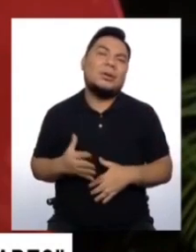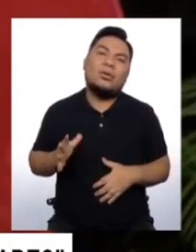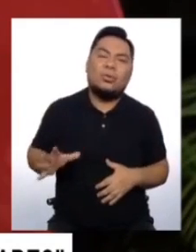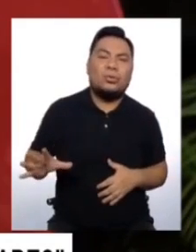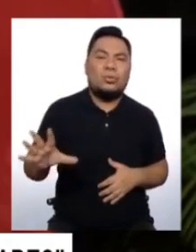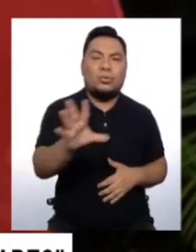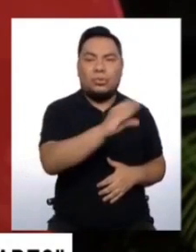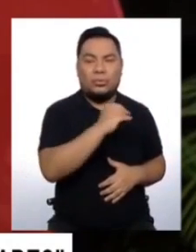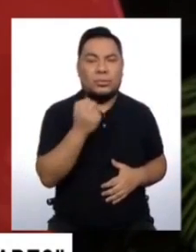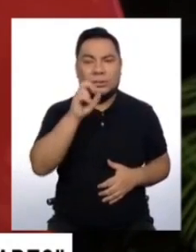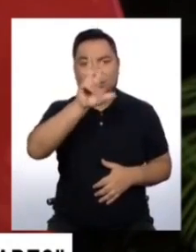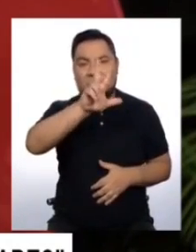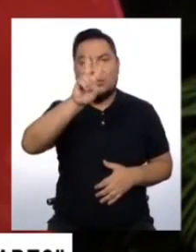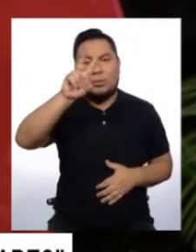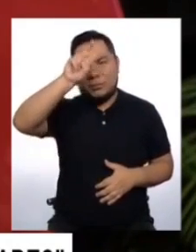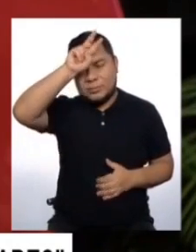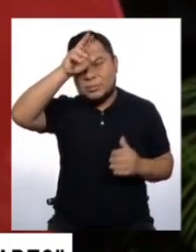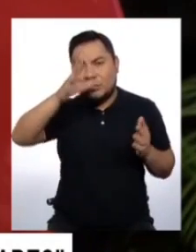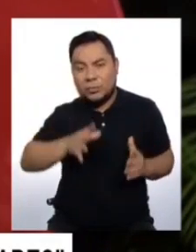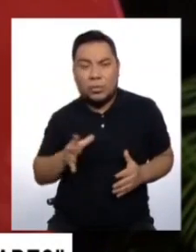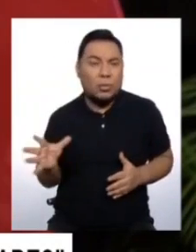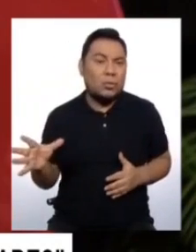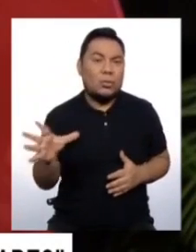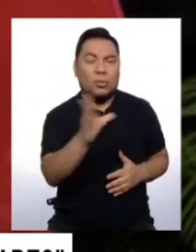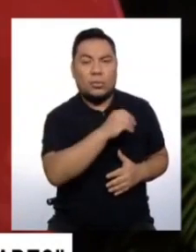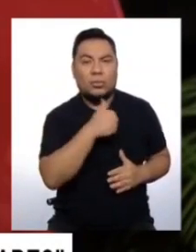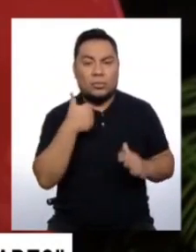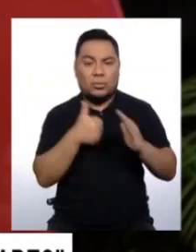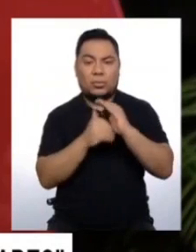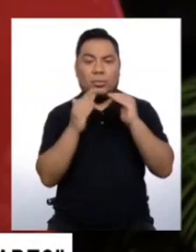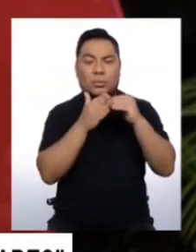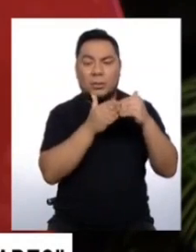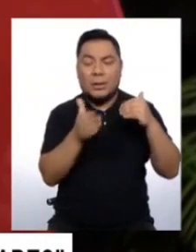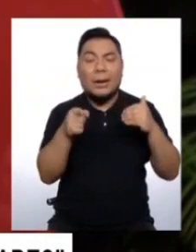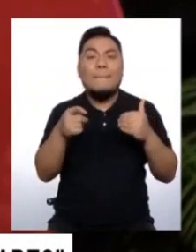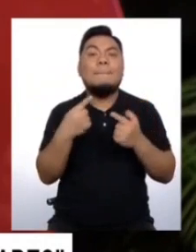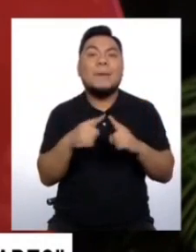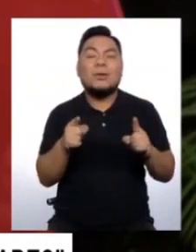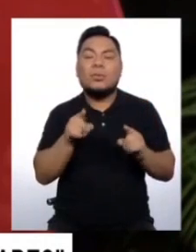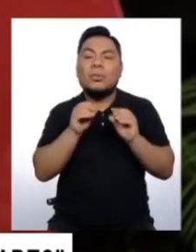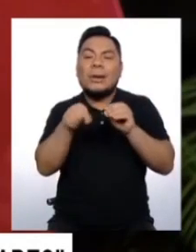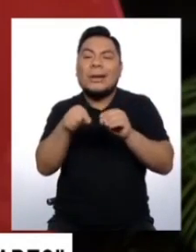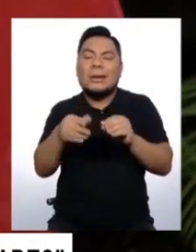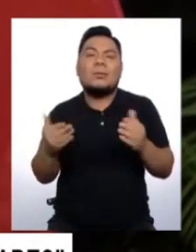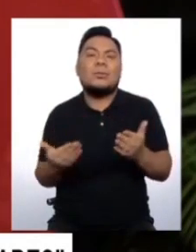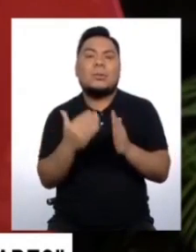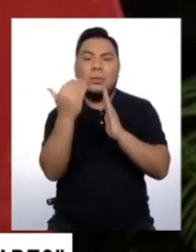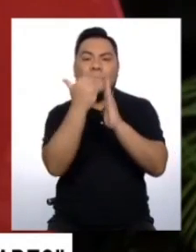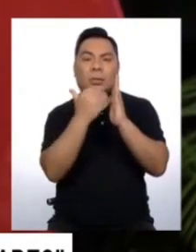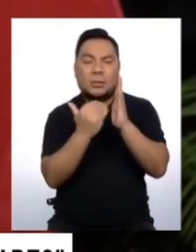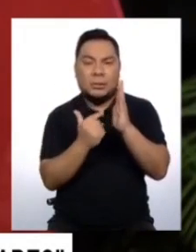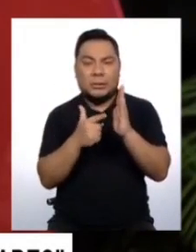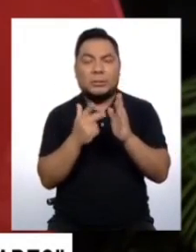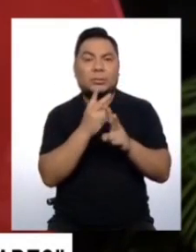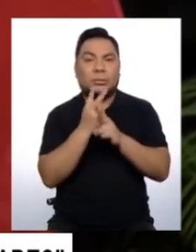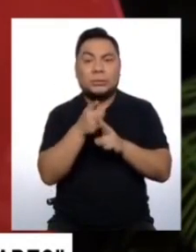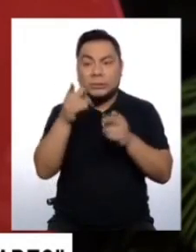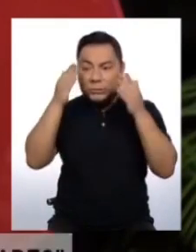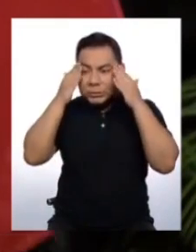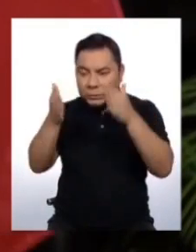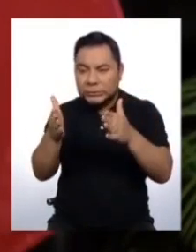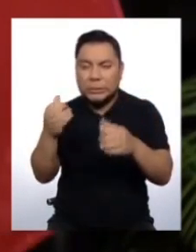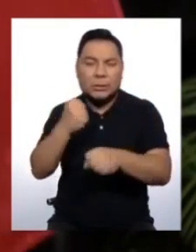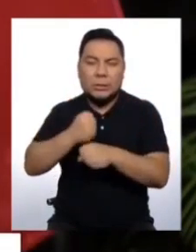todos los 32 millones de peruanos y peruanas, focalizando en los focos de contagio,